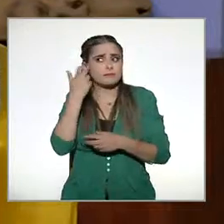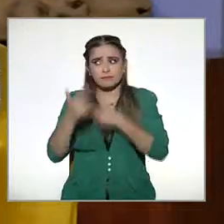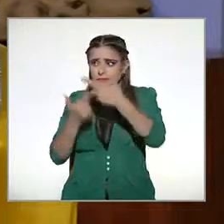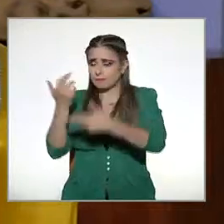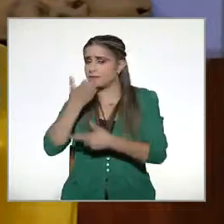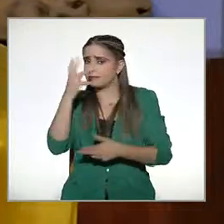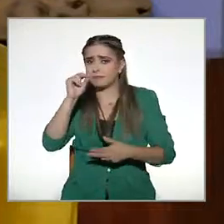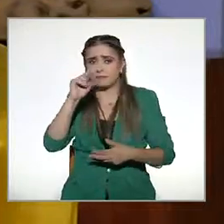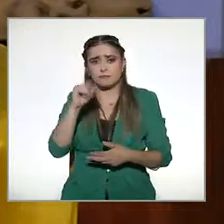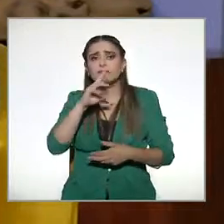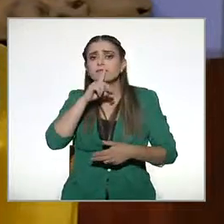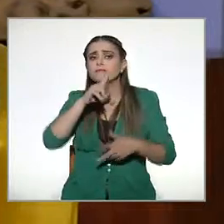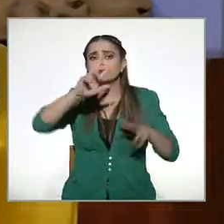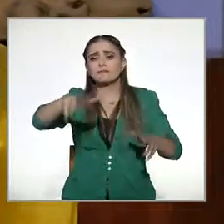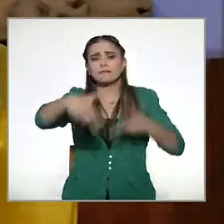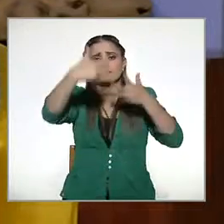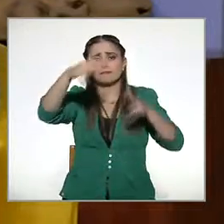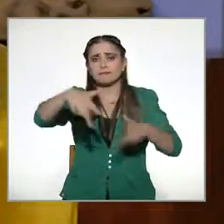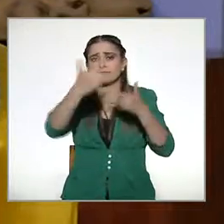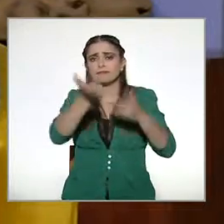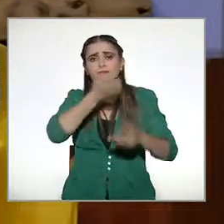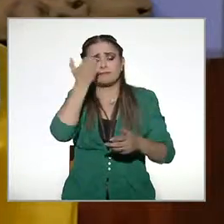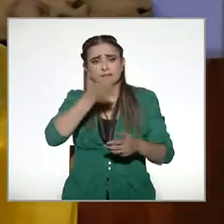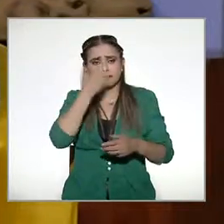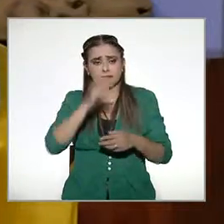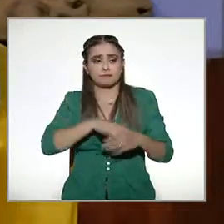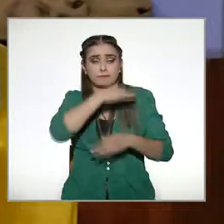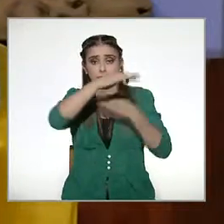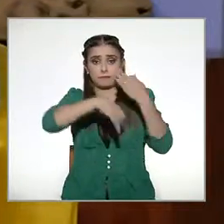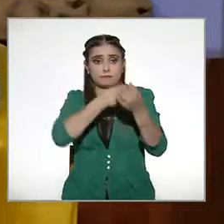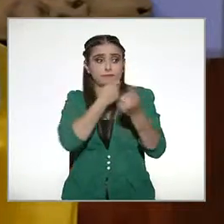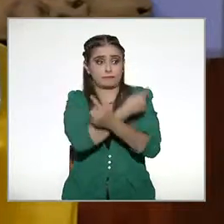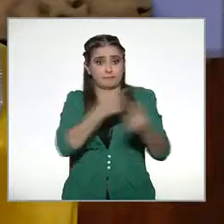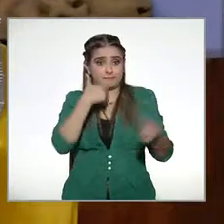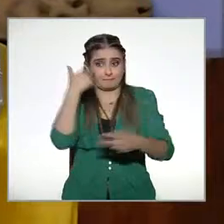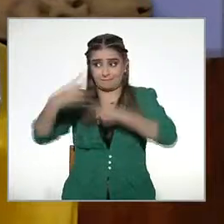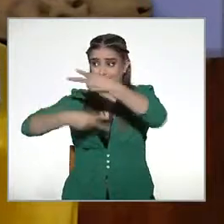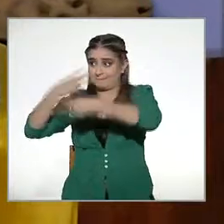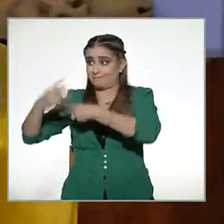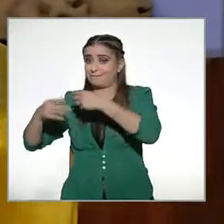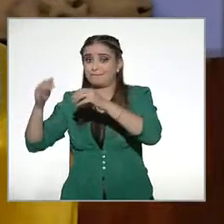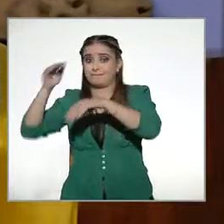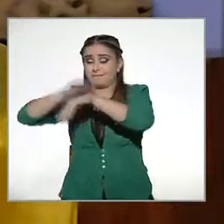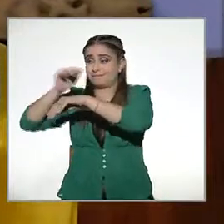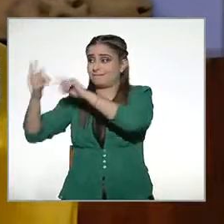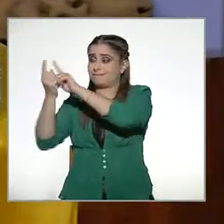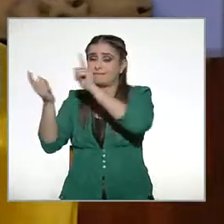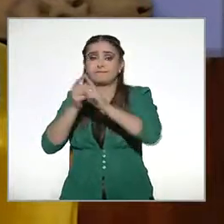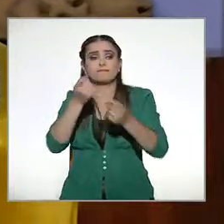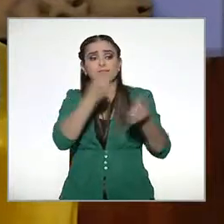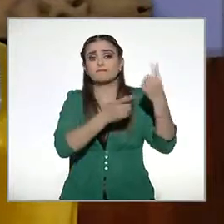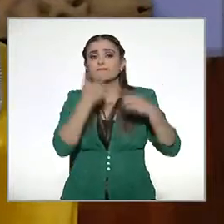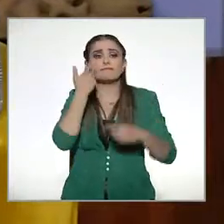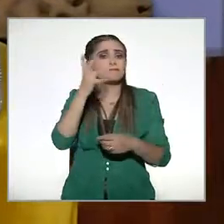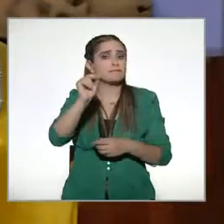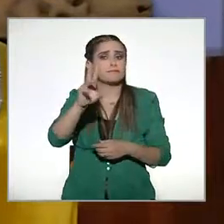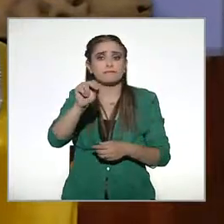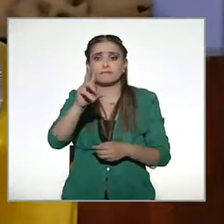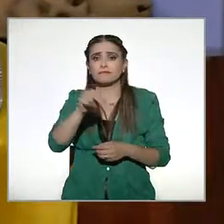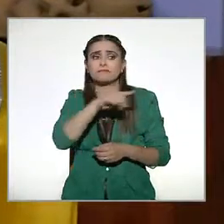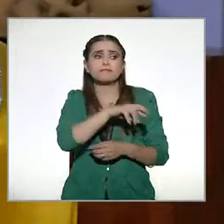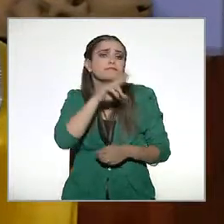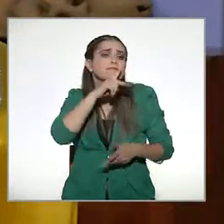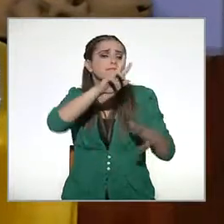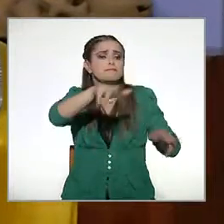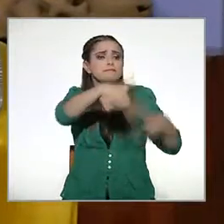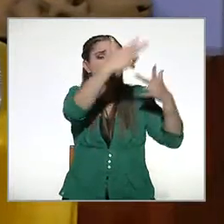que prefieren ya las clases en línea no todos los niños quieren regresar para socializar y estar con sus pares pues han encontrado otra forma de estar en